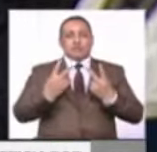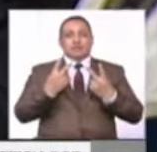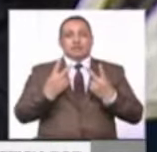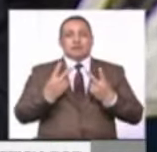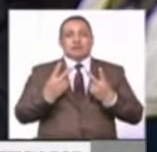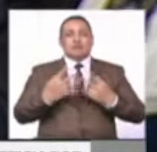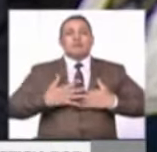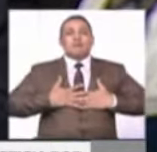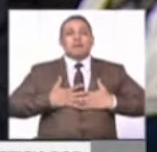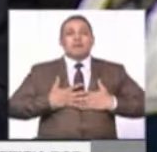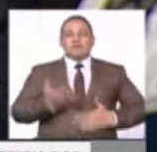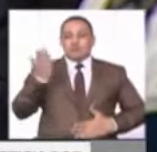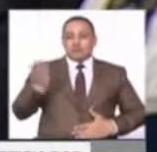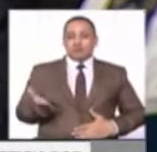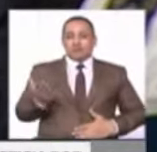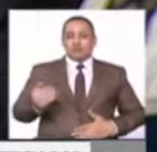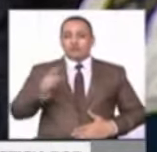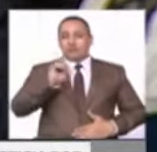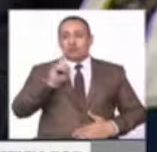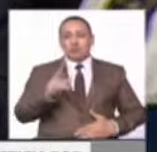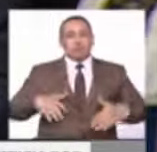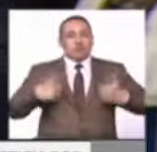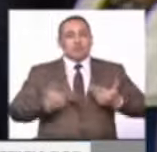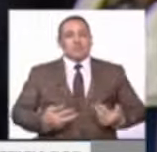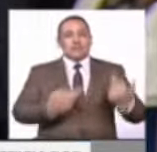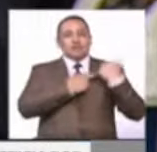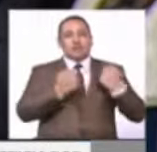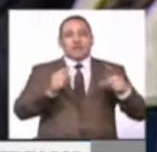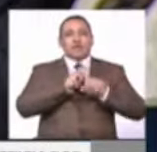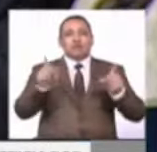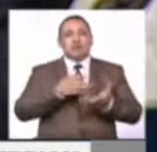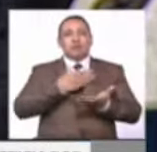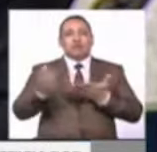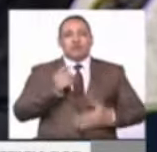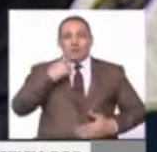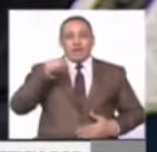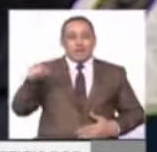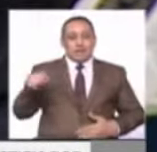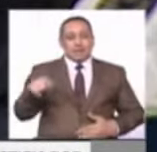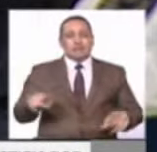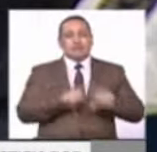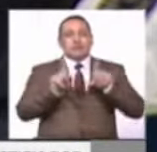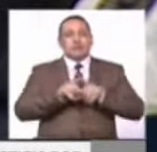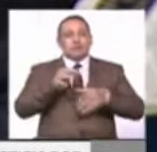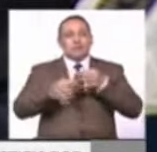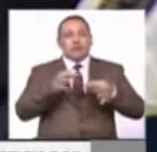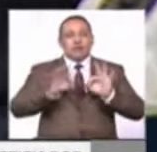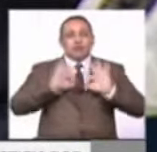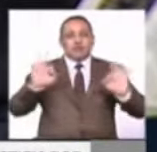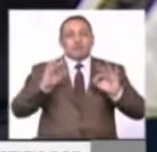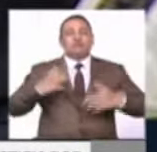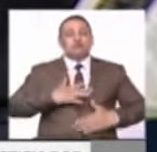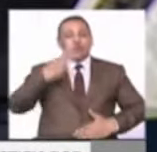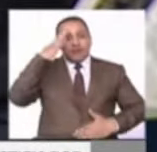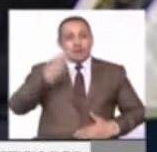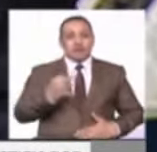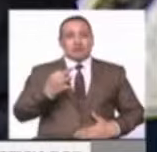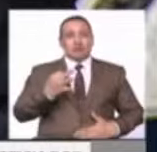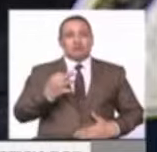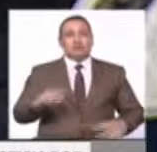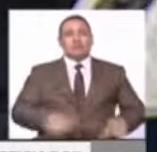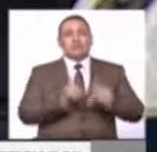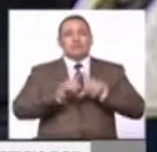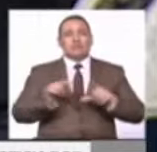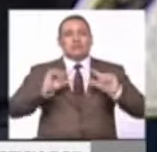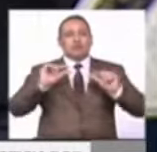mi mi patrocinada no pude ser responsable de que no le hayan vacado a ella Entonces no ha mencionado nada Yo me imagino que le